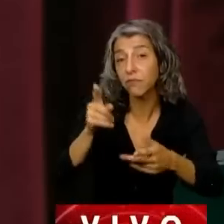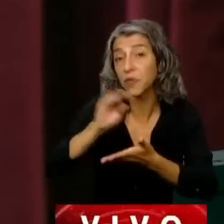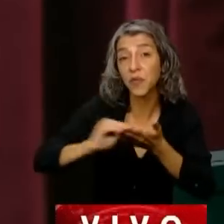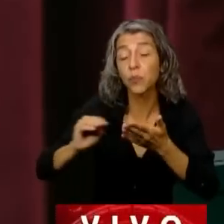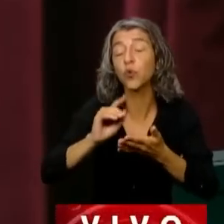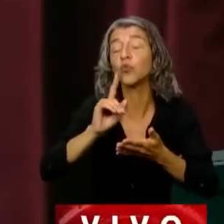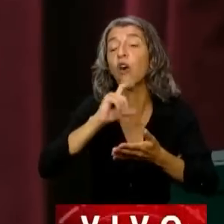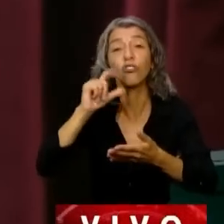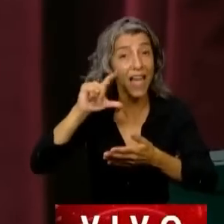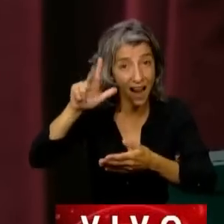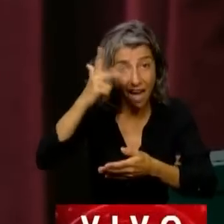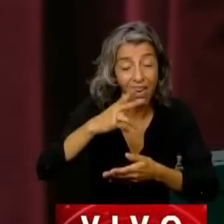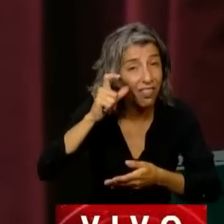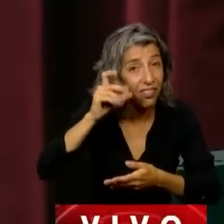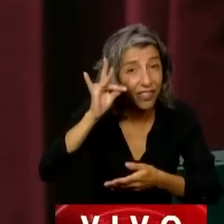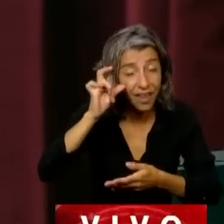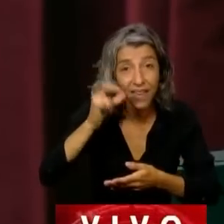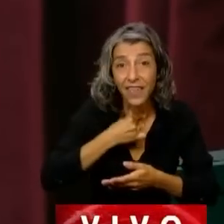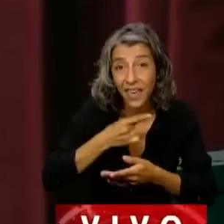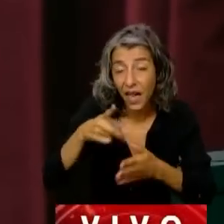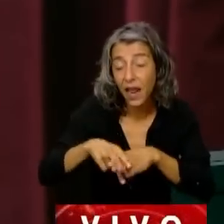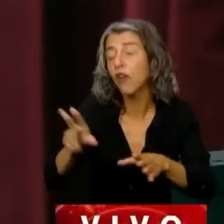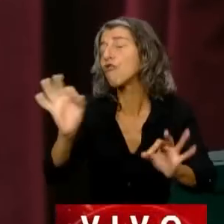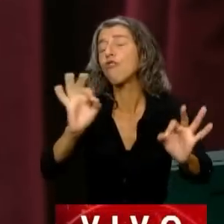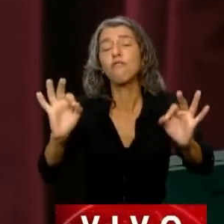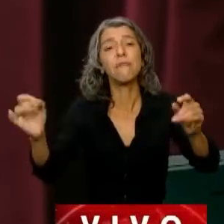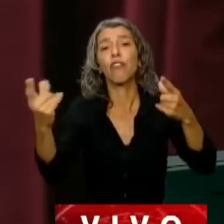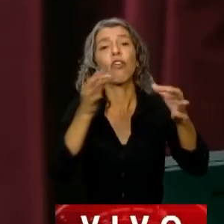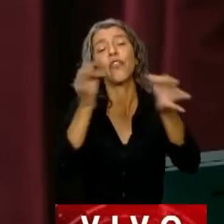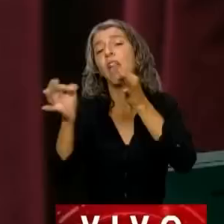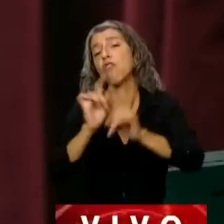mantener el orden y que no dialoguemos, diputado. Y